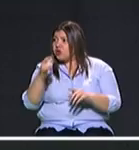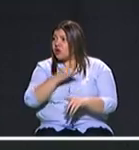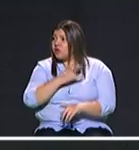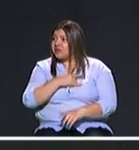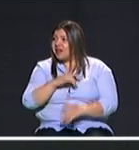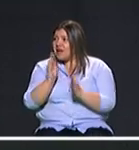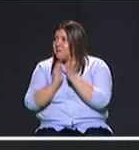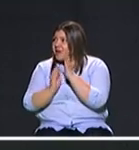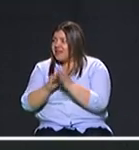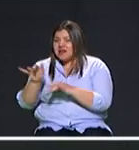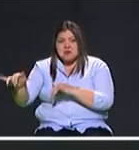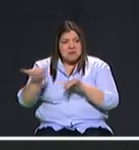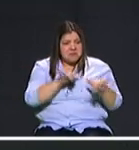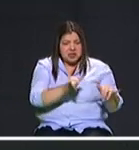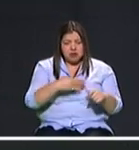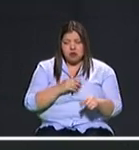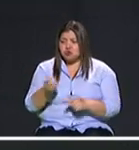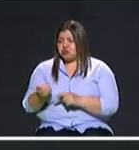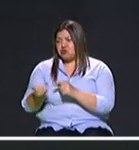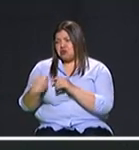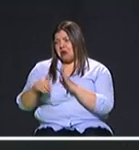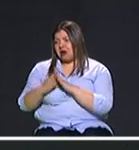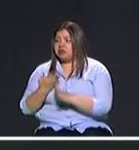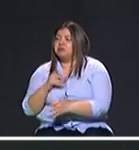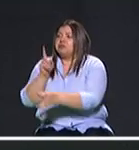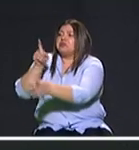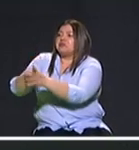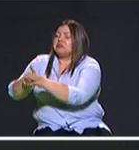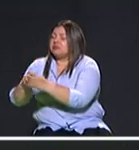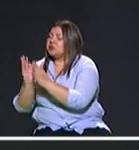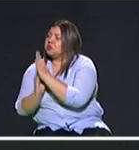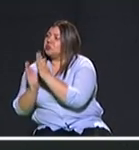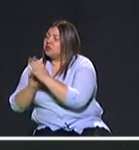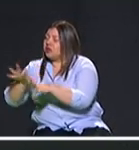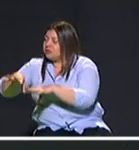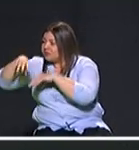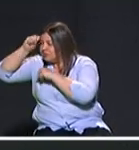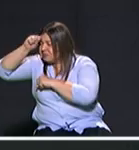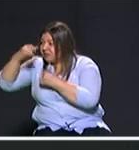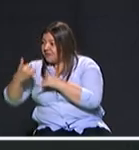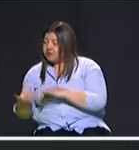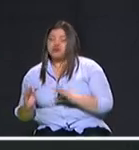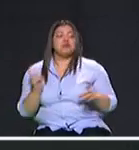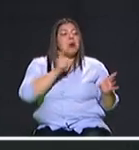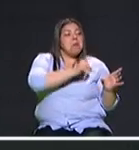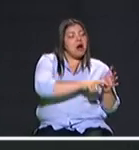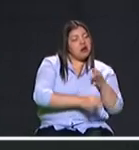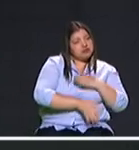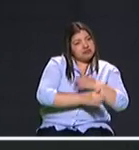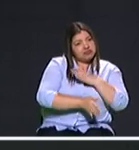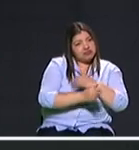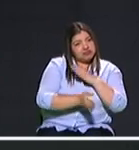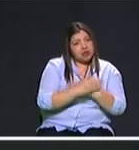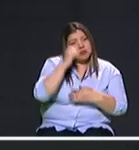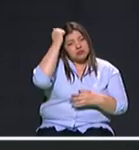fortalecer las fortalecer a los maestros pero también creo que tiene que haber innovaciones pedagógicas